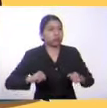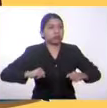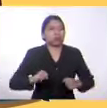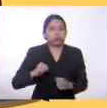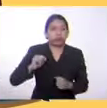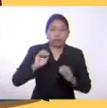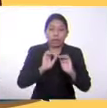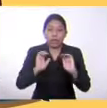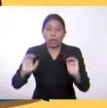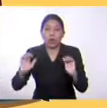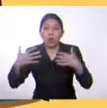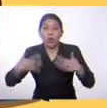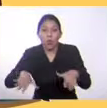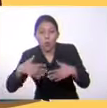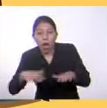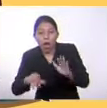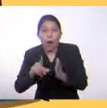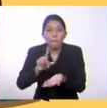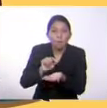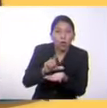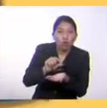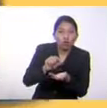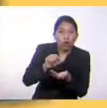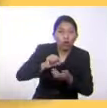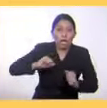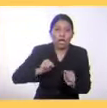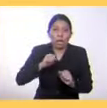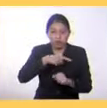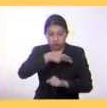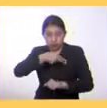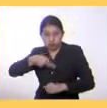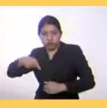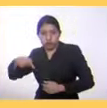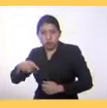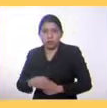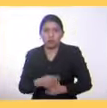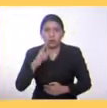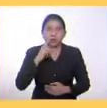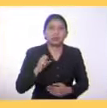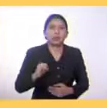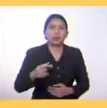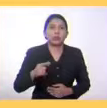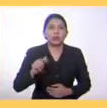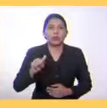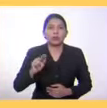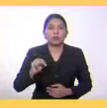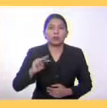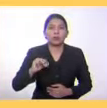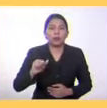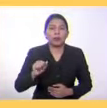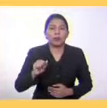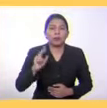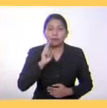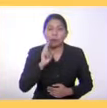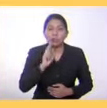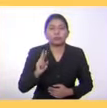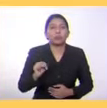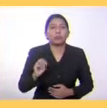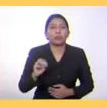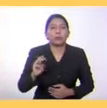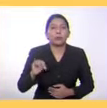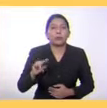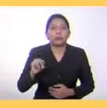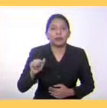que estaban jugando con los pollos. Predomina el sintagma verbal sobre el nominal.